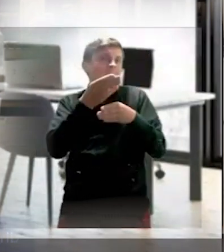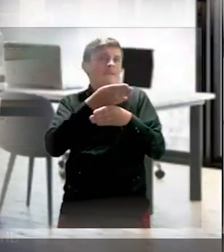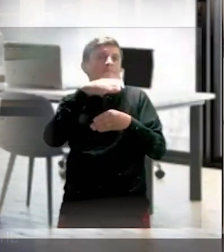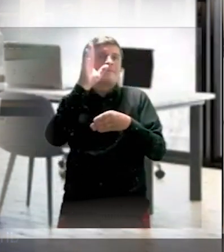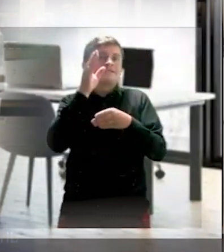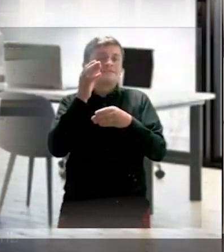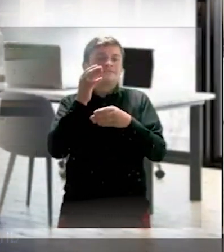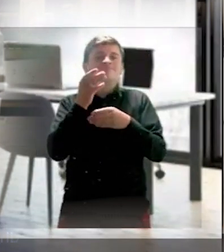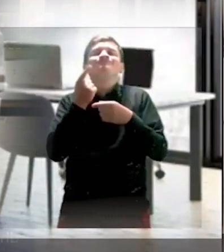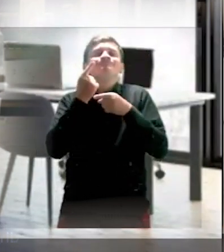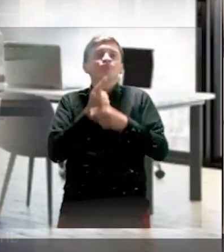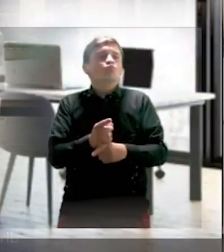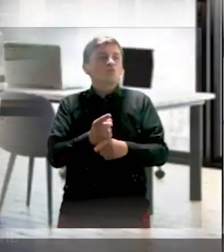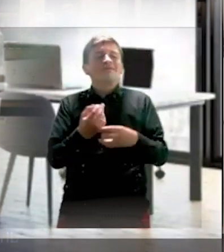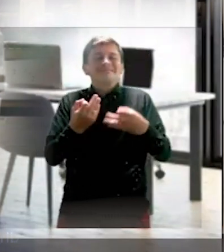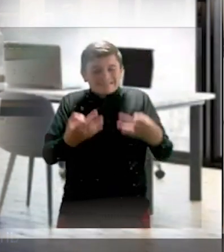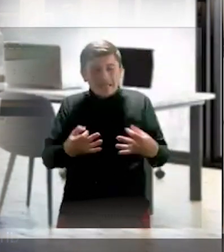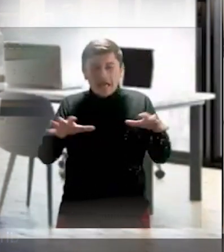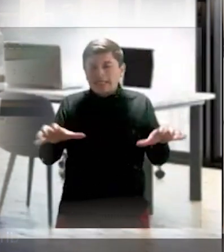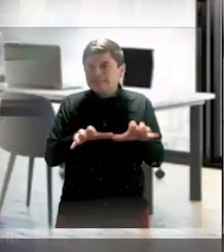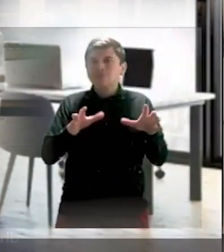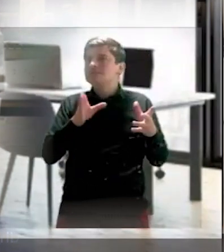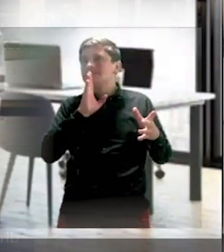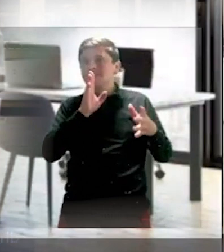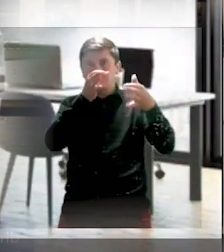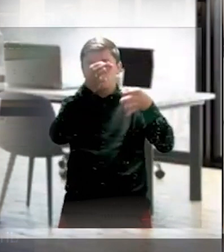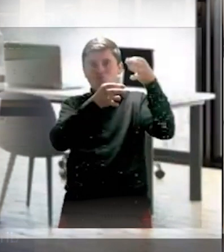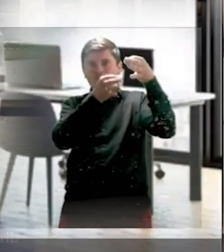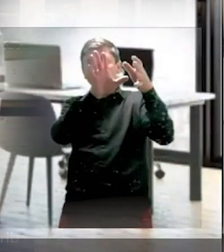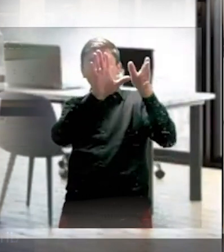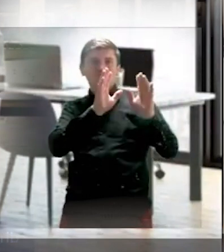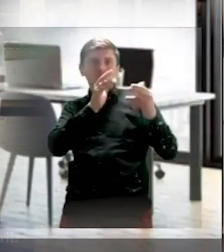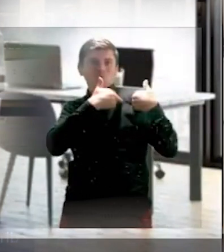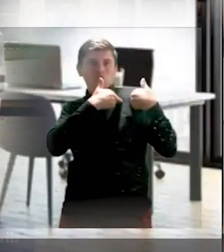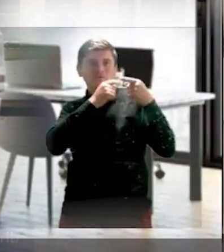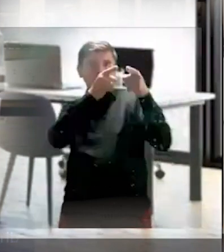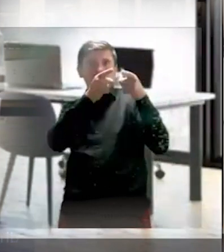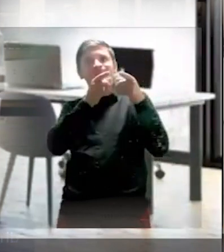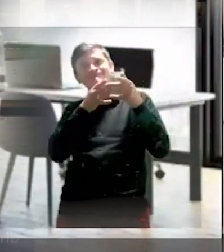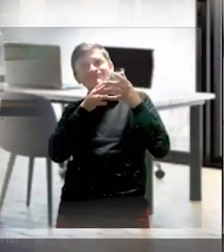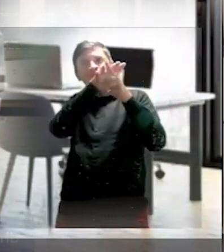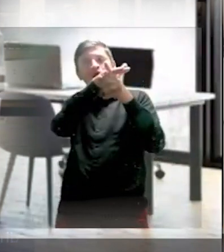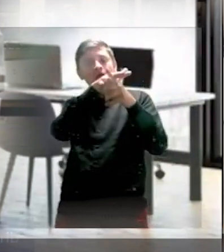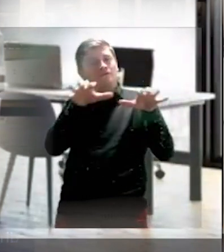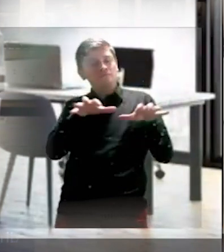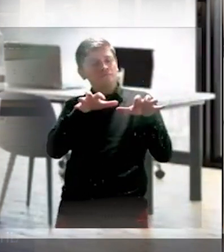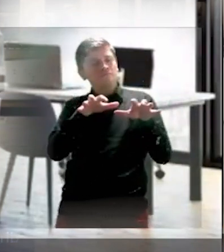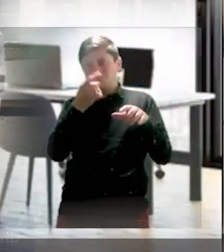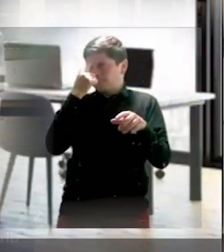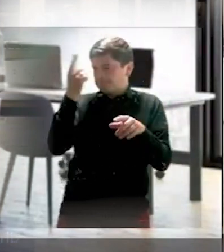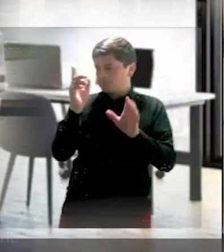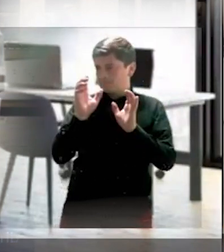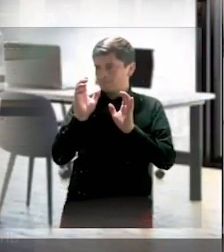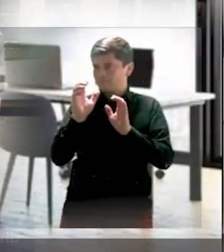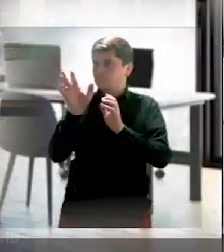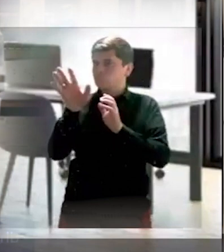efectivo actuar del Ejecutivo, del Poder Ejecutivo. ¿No cree usted que de todos modos el